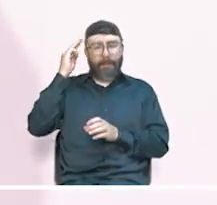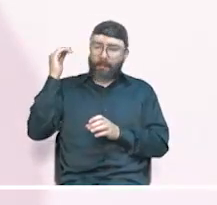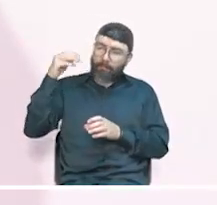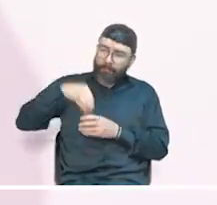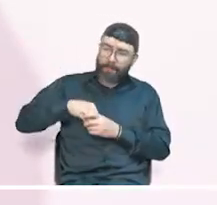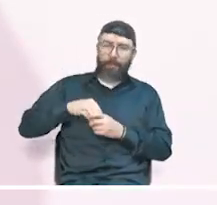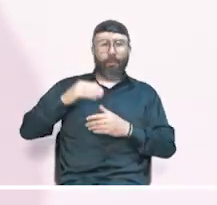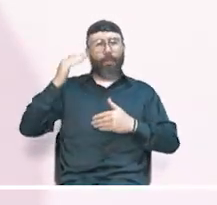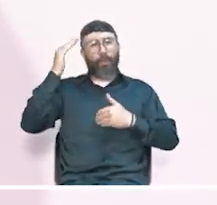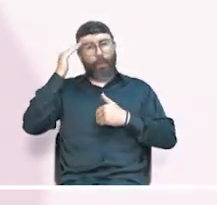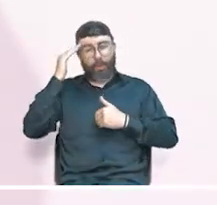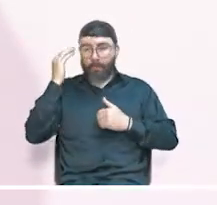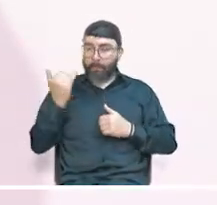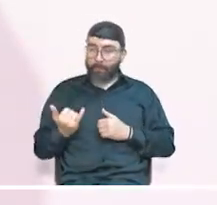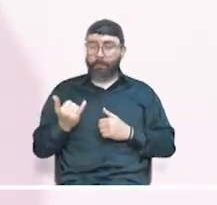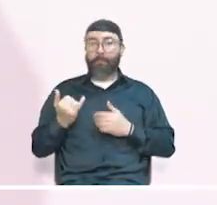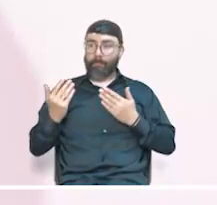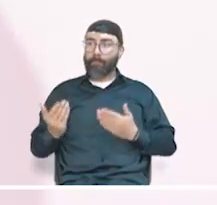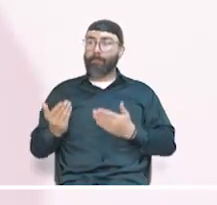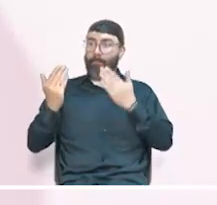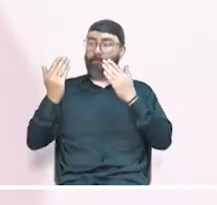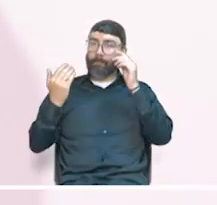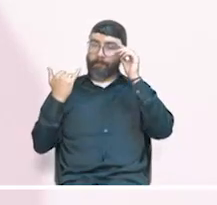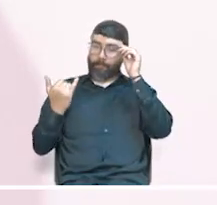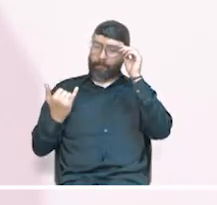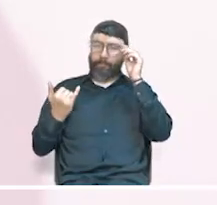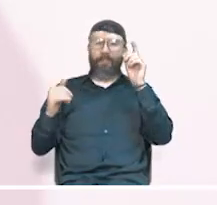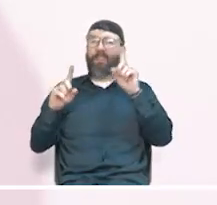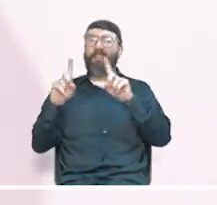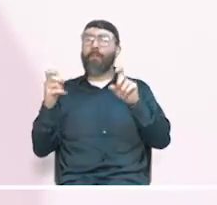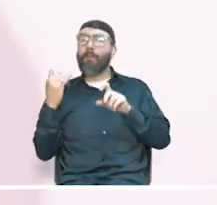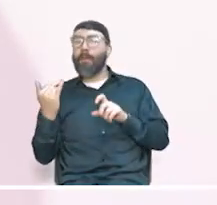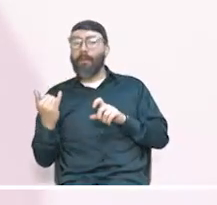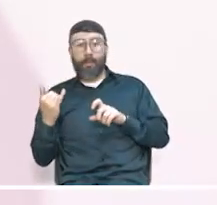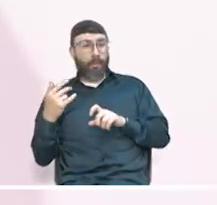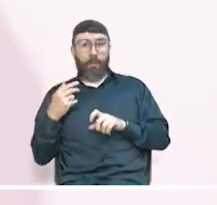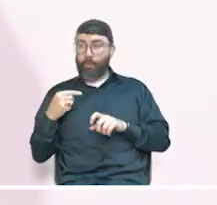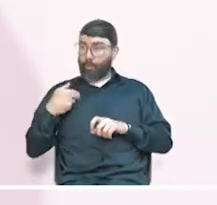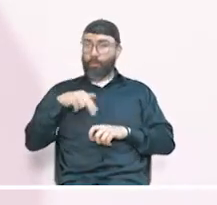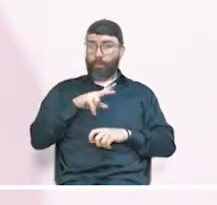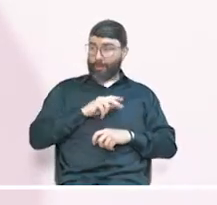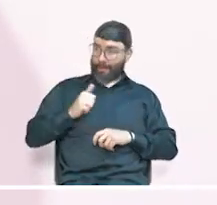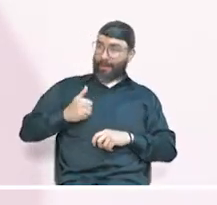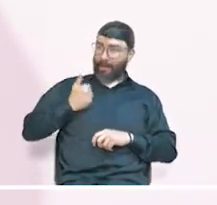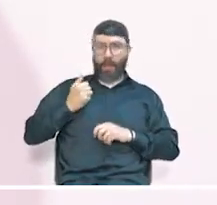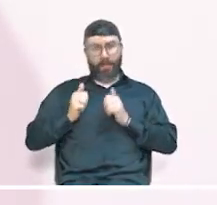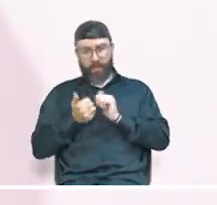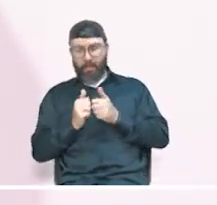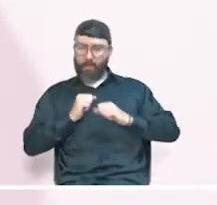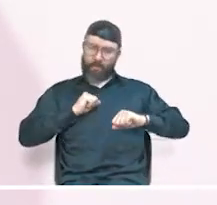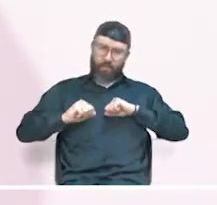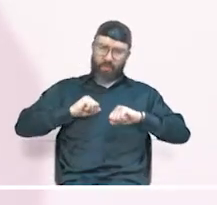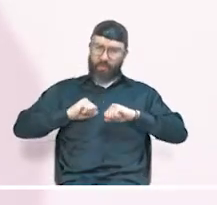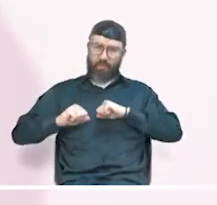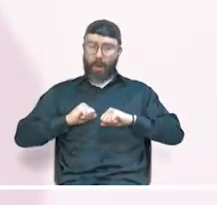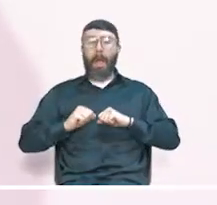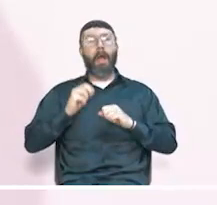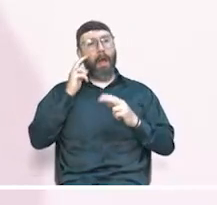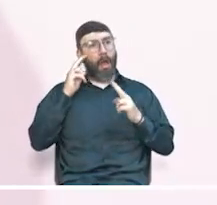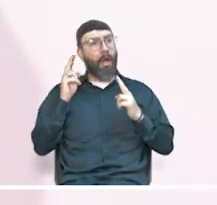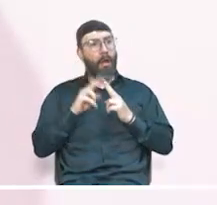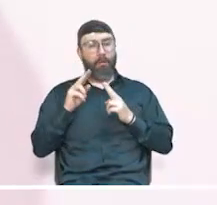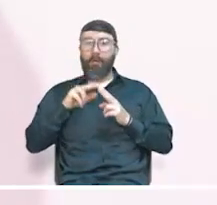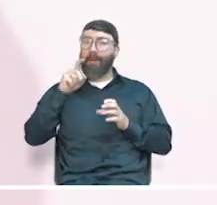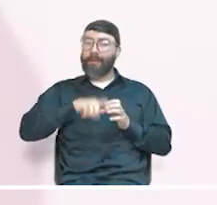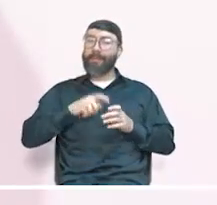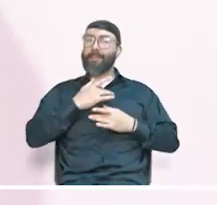conciencia. Entonces realmente es un tema que si nosotros aprovecháramos tanto el ejercicio, reconoceríamos las ventajas que tiene nuestra salud